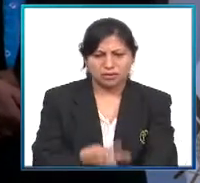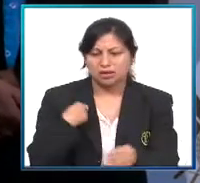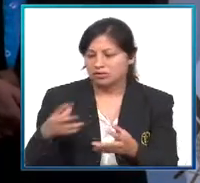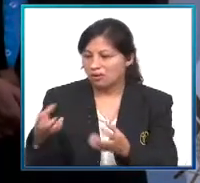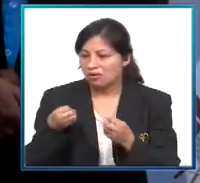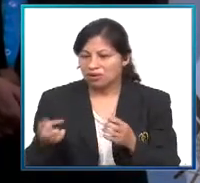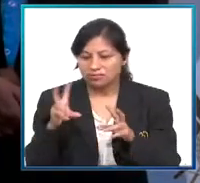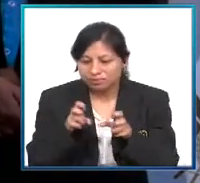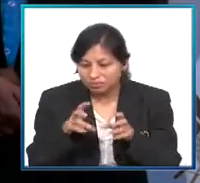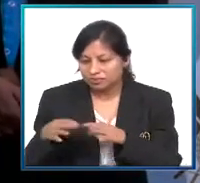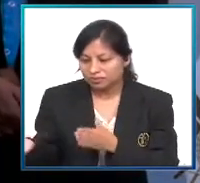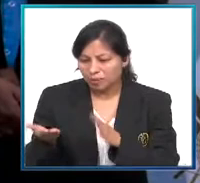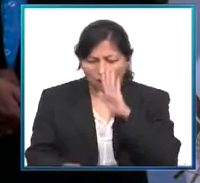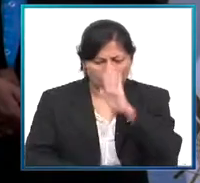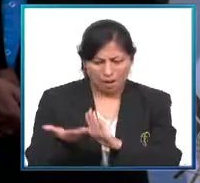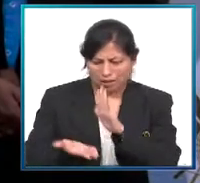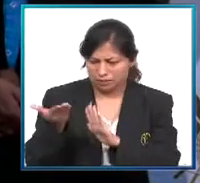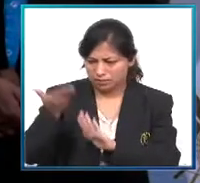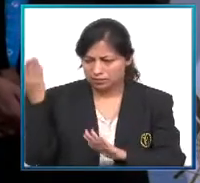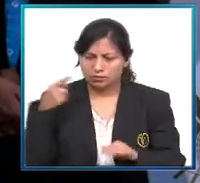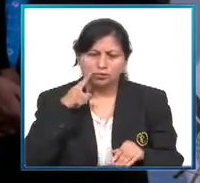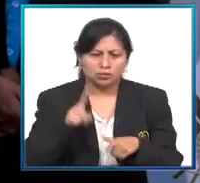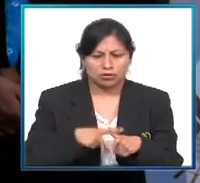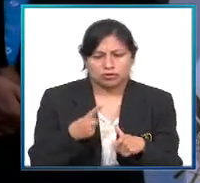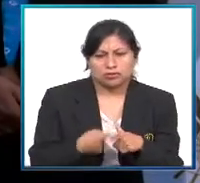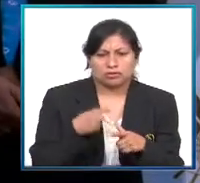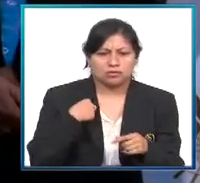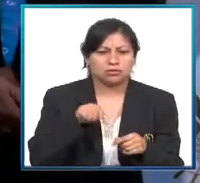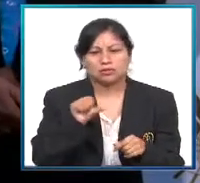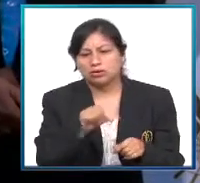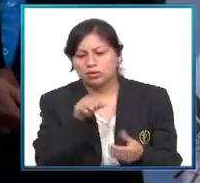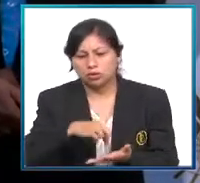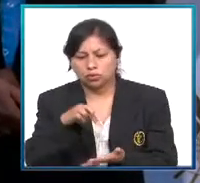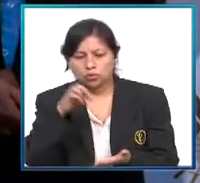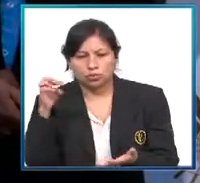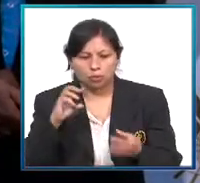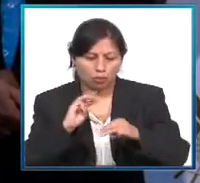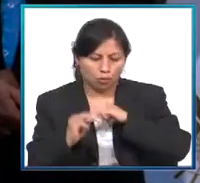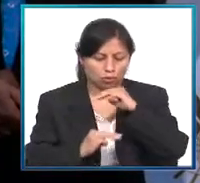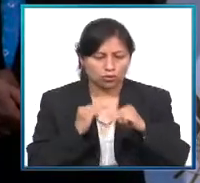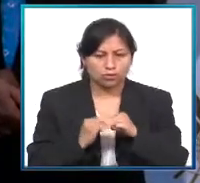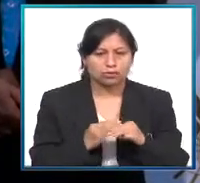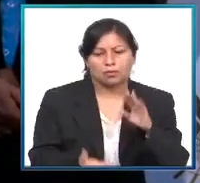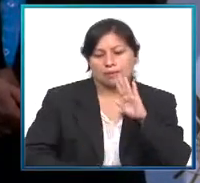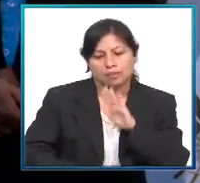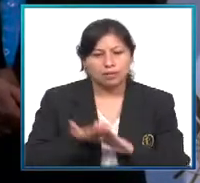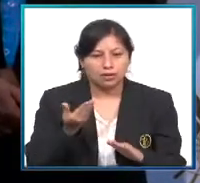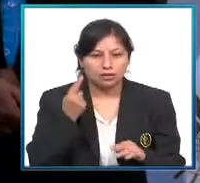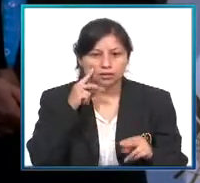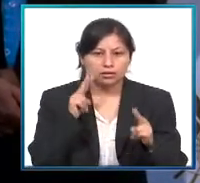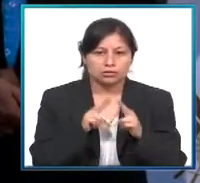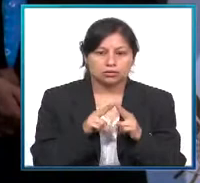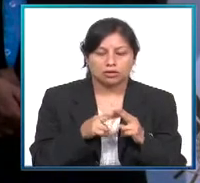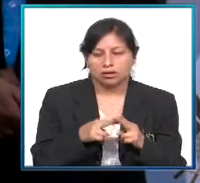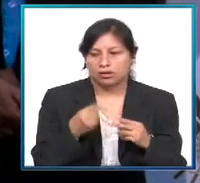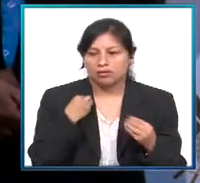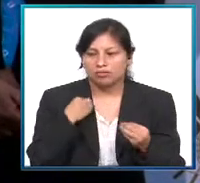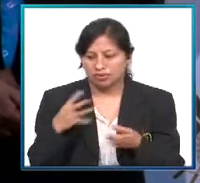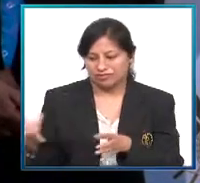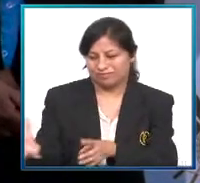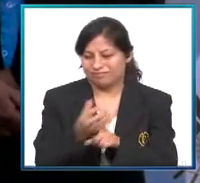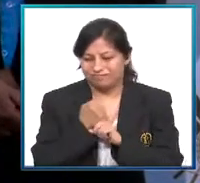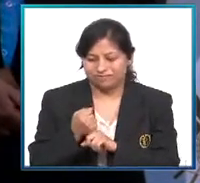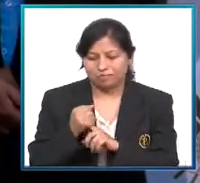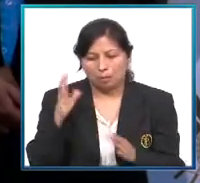consumidores, no solo con precios más altos de los que se podrían conseguir en otros países del mundo, sino que además con abusos que son